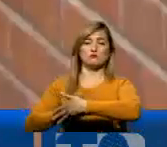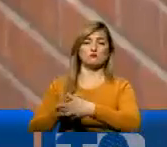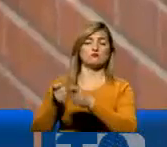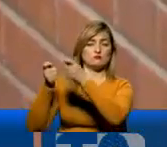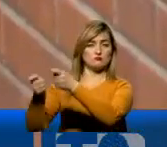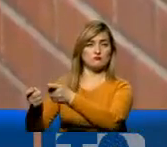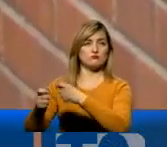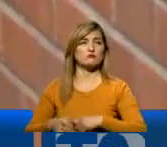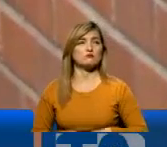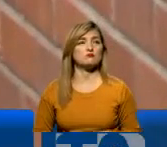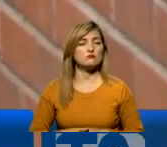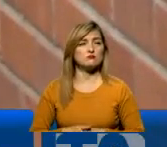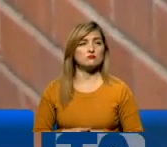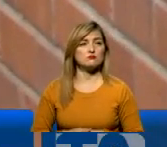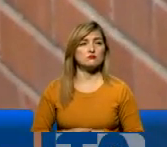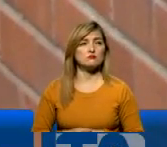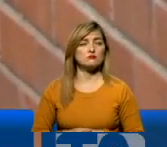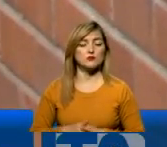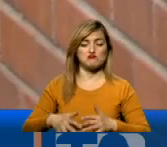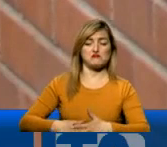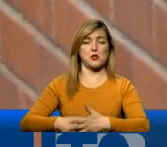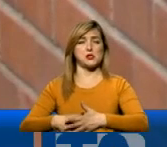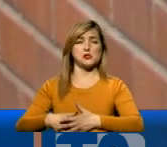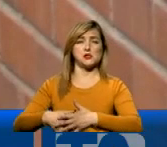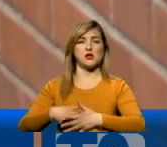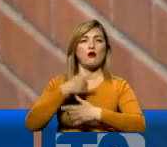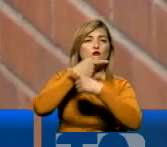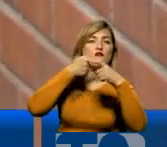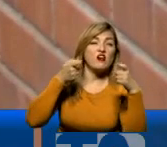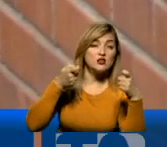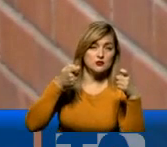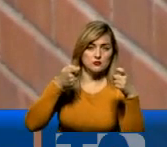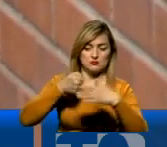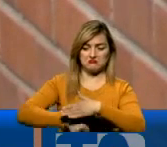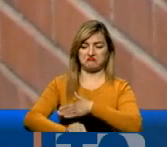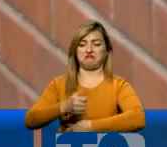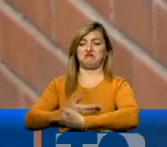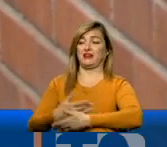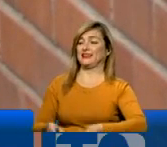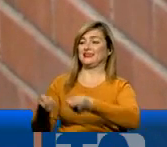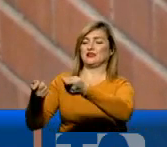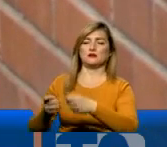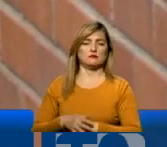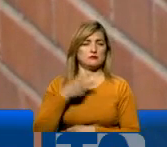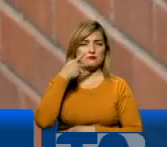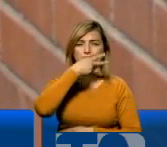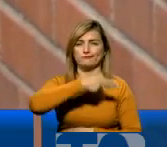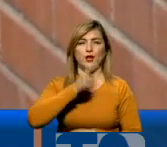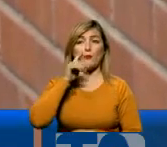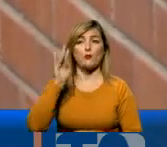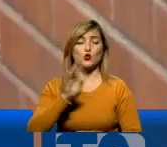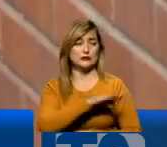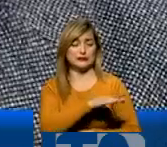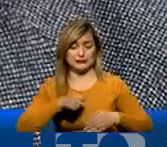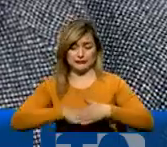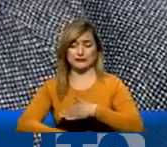aparentaba haber estado embarazada y que producto de su embarazo, para decir a su esposo que efectivamente